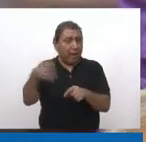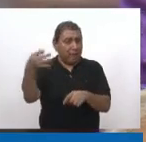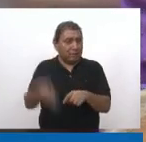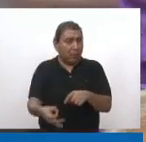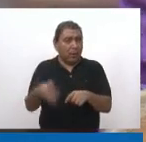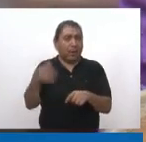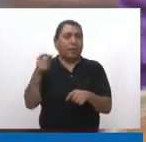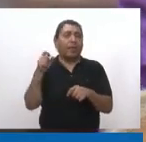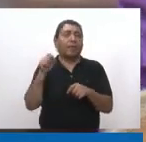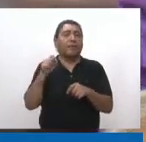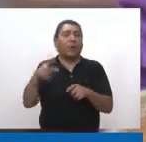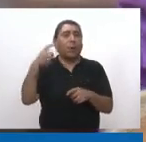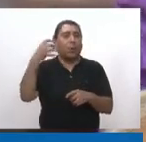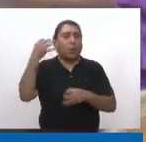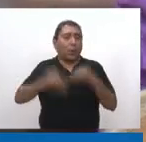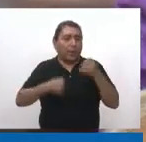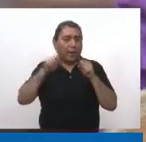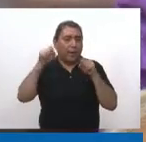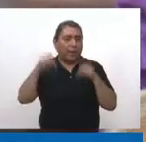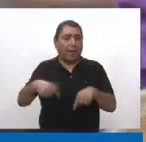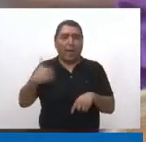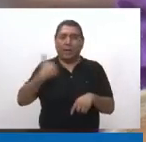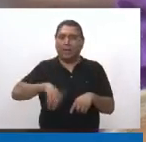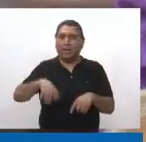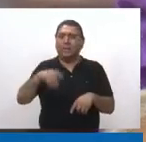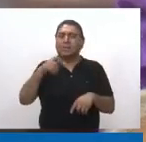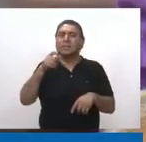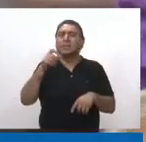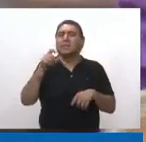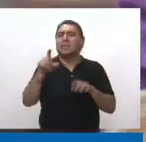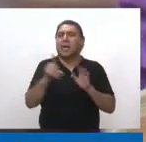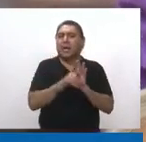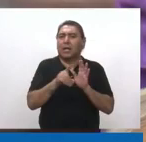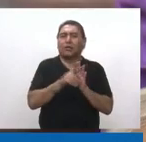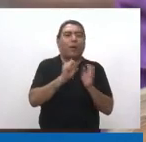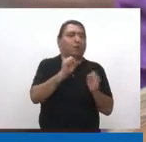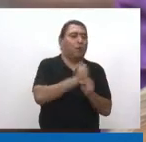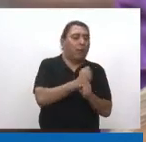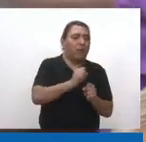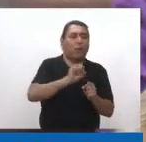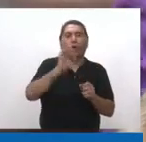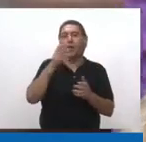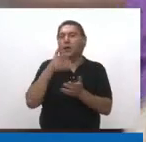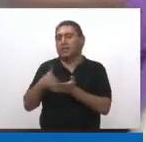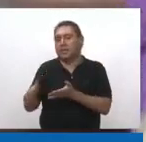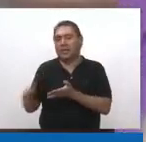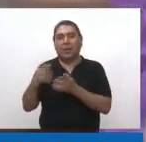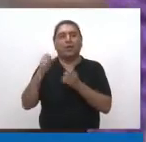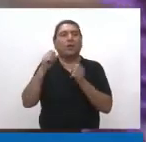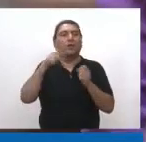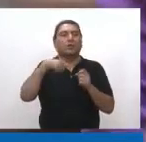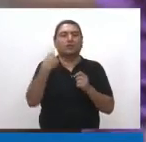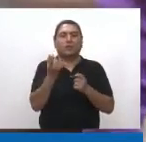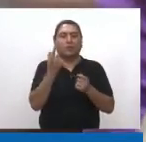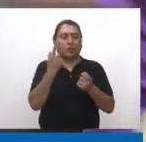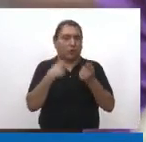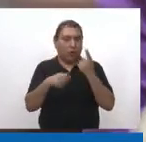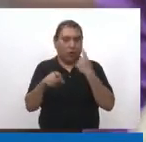argentina. Porque que un decreto no sea aprobado o rechazado por el órgano de control que venimos a hacer nosotros,